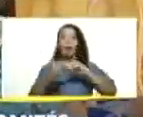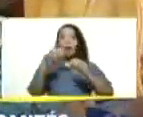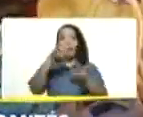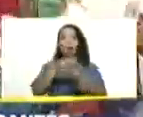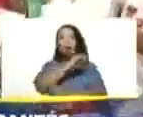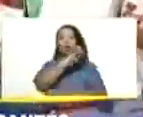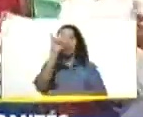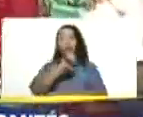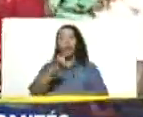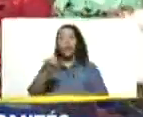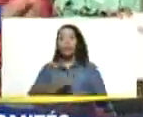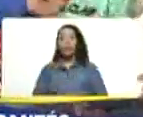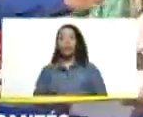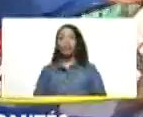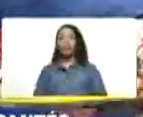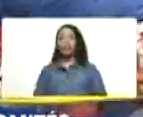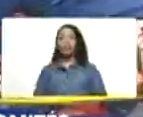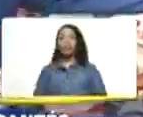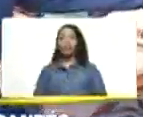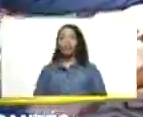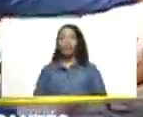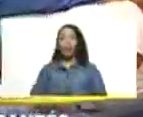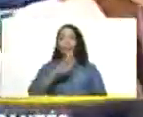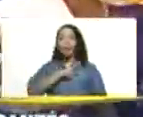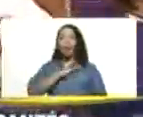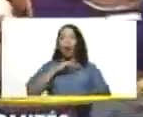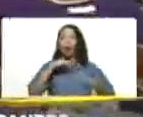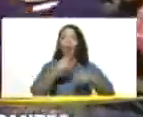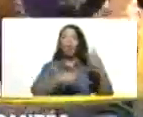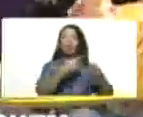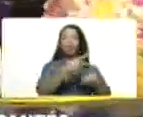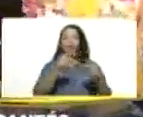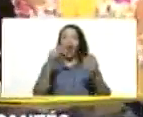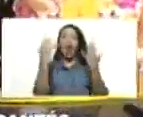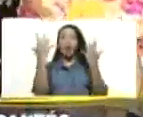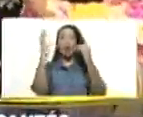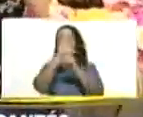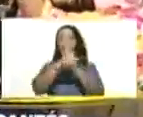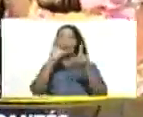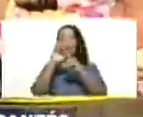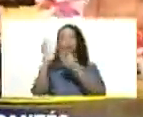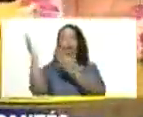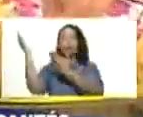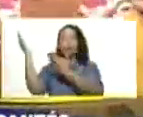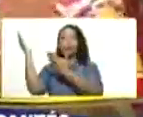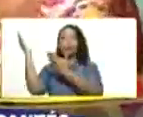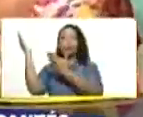Zulia, con su producción artesanal. Mi comandante en jefe también.